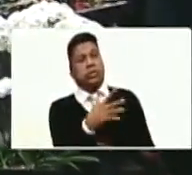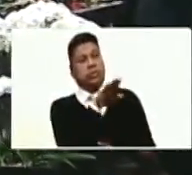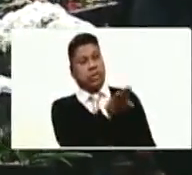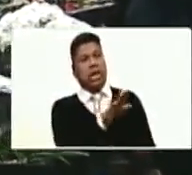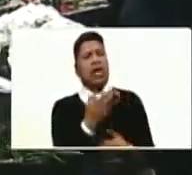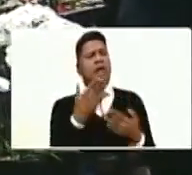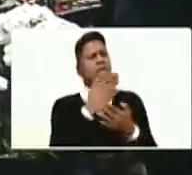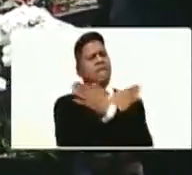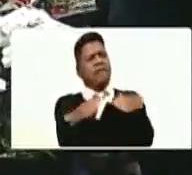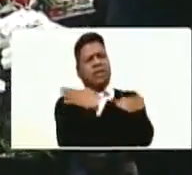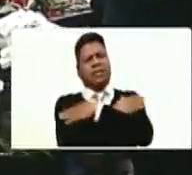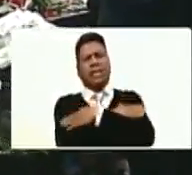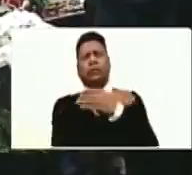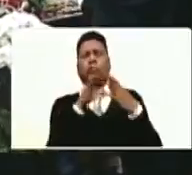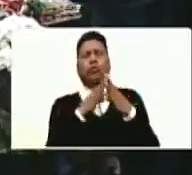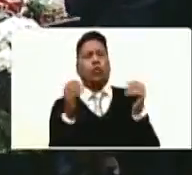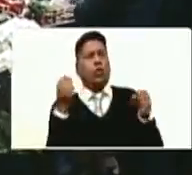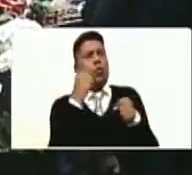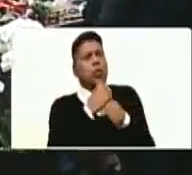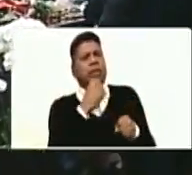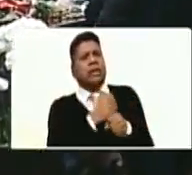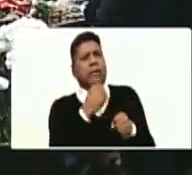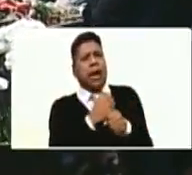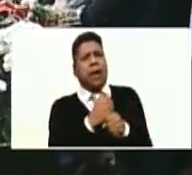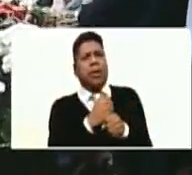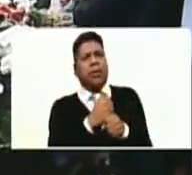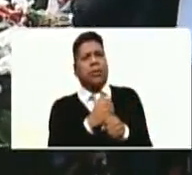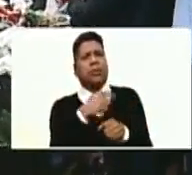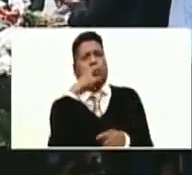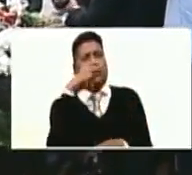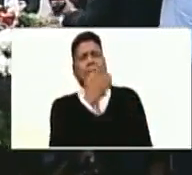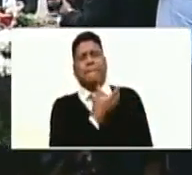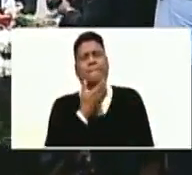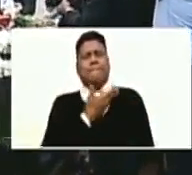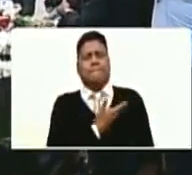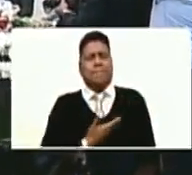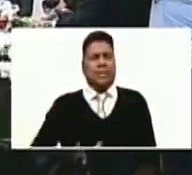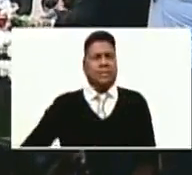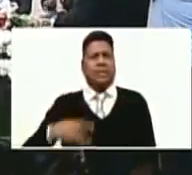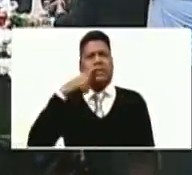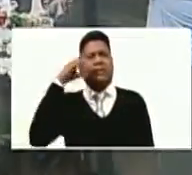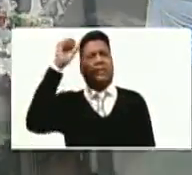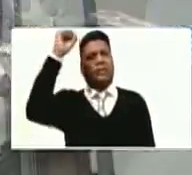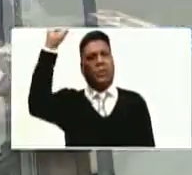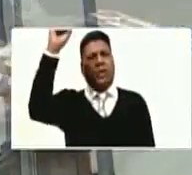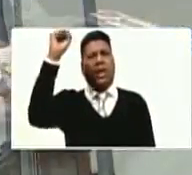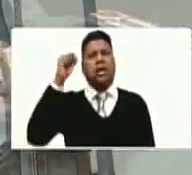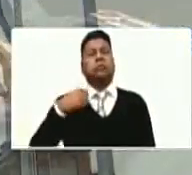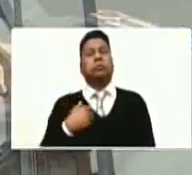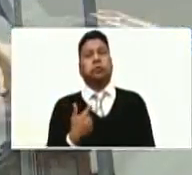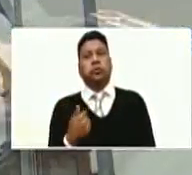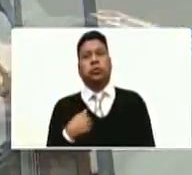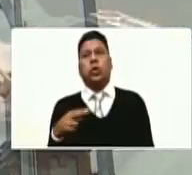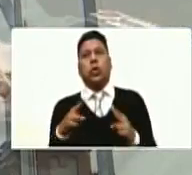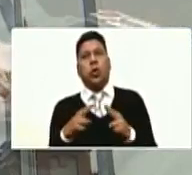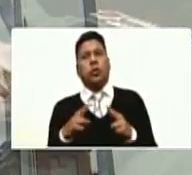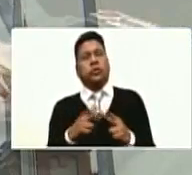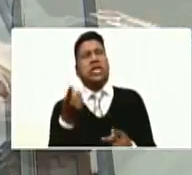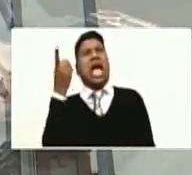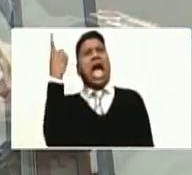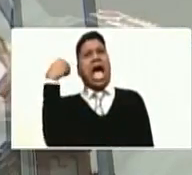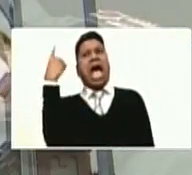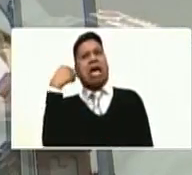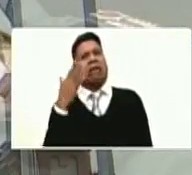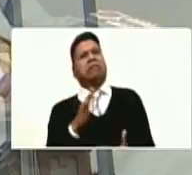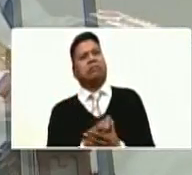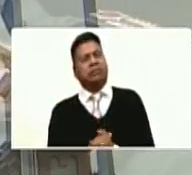felicitar el trabajo tan arduo, tan intenso del presidente Nicolás Maduro. Yo tuve oportunidad de conocerlo a él hace mucho tiempo y